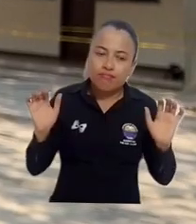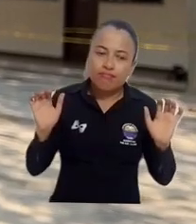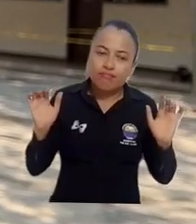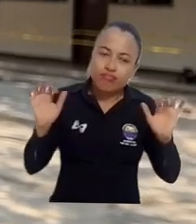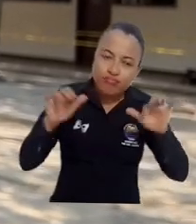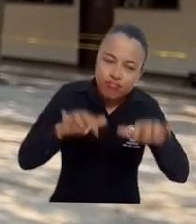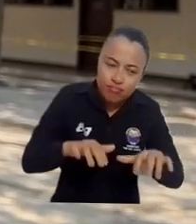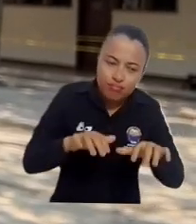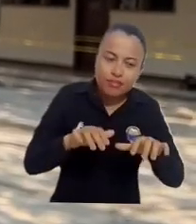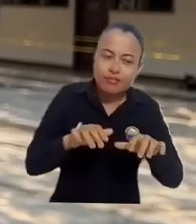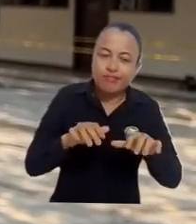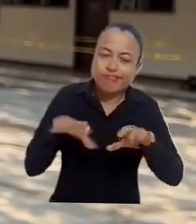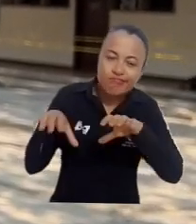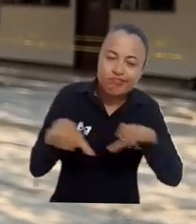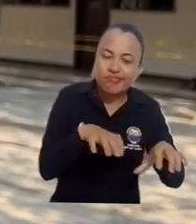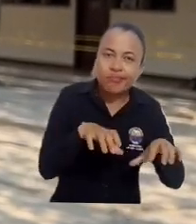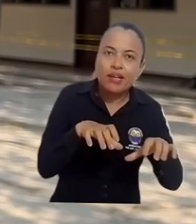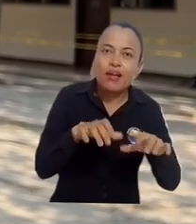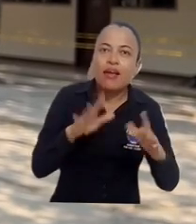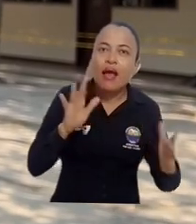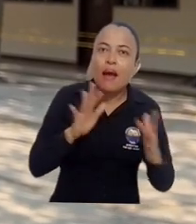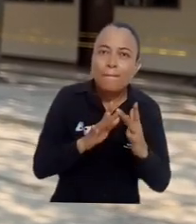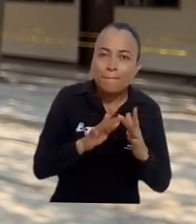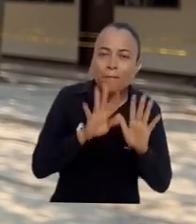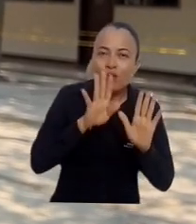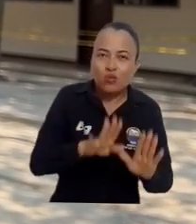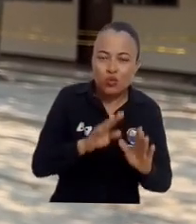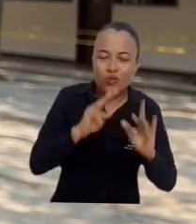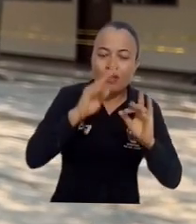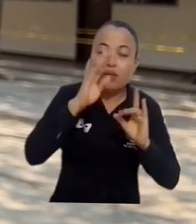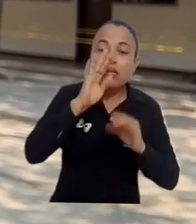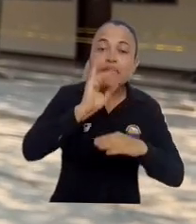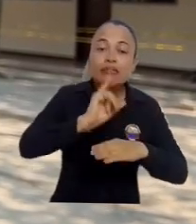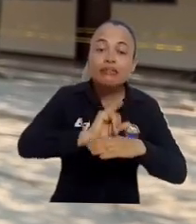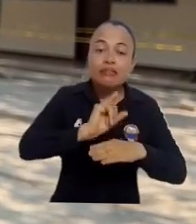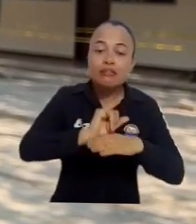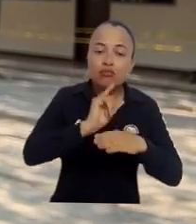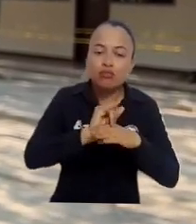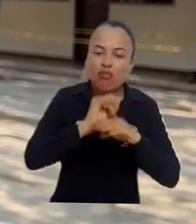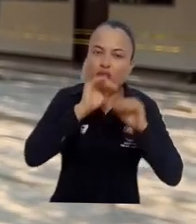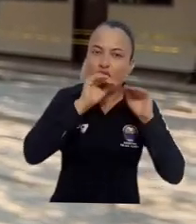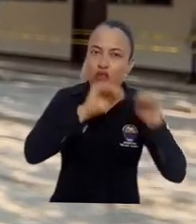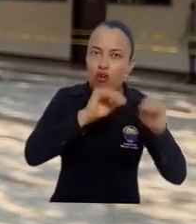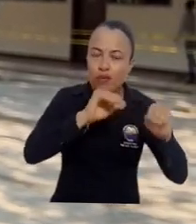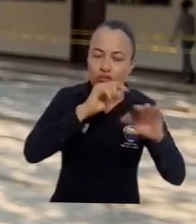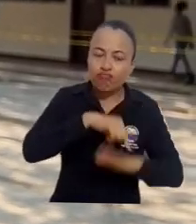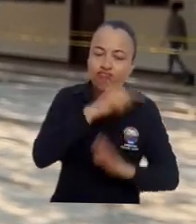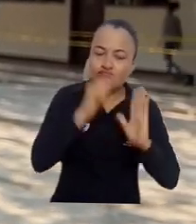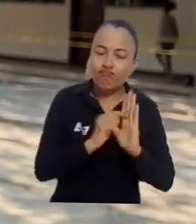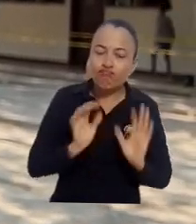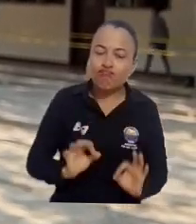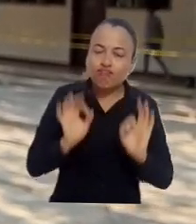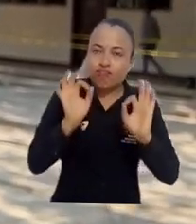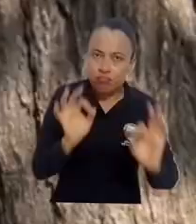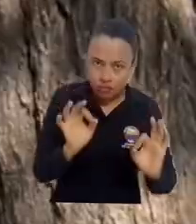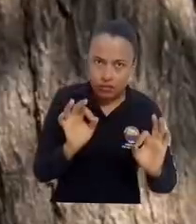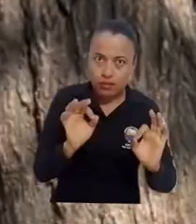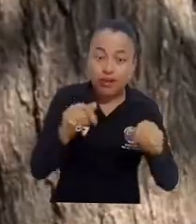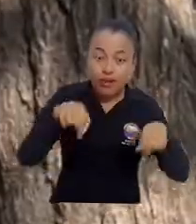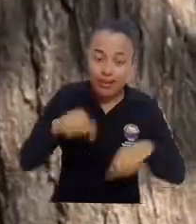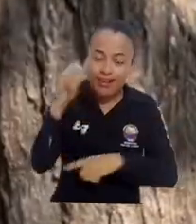Es un acto que se encuentra en marco de lo que la institución ha determinado como